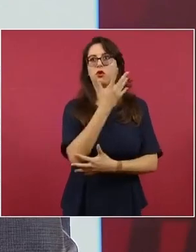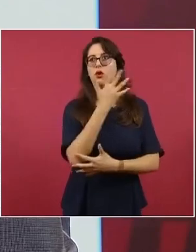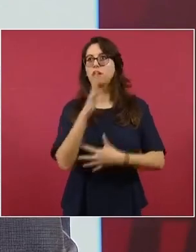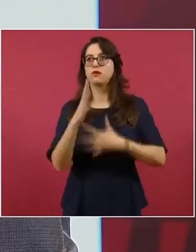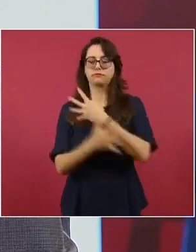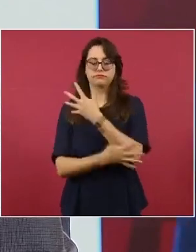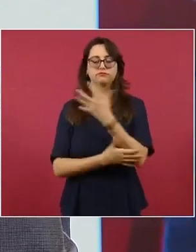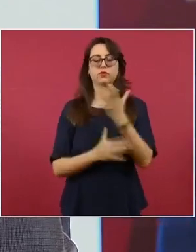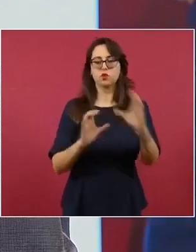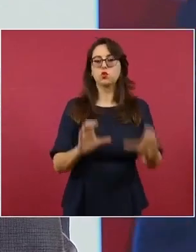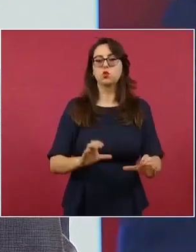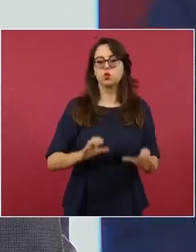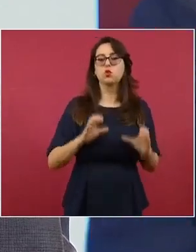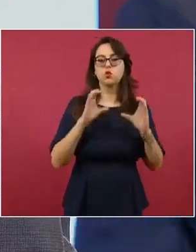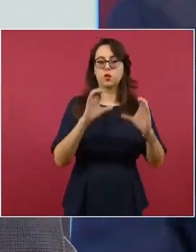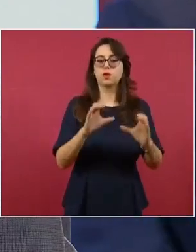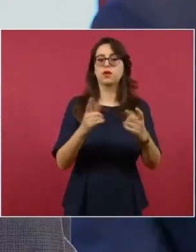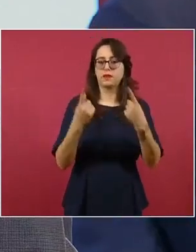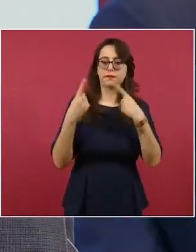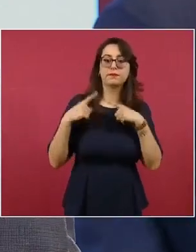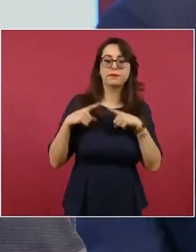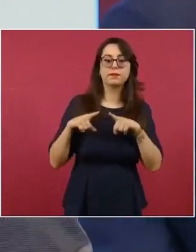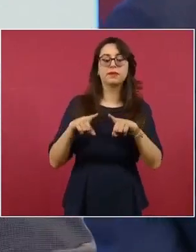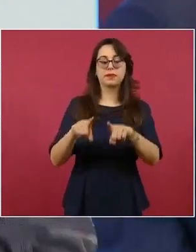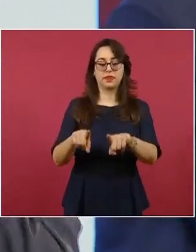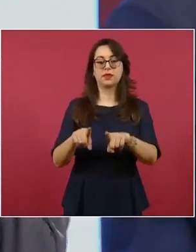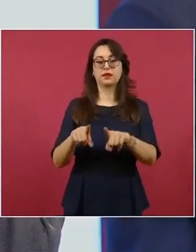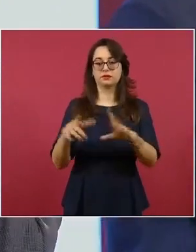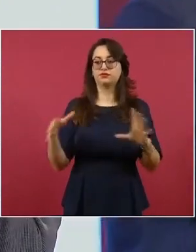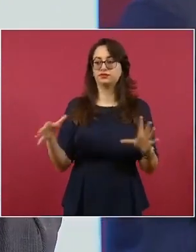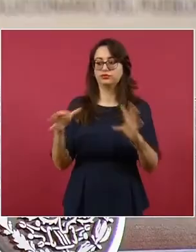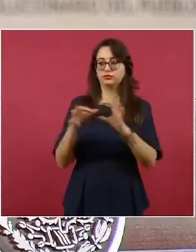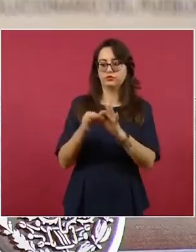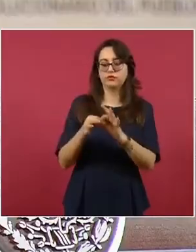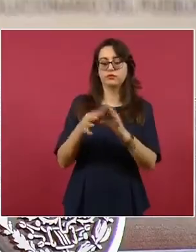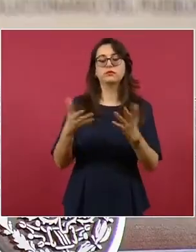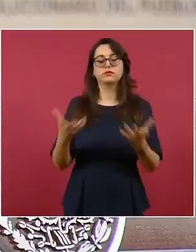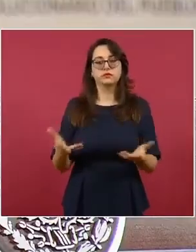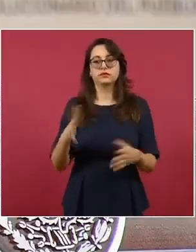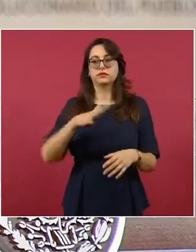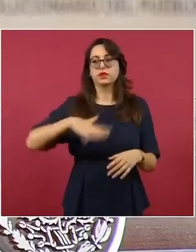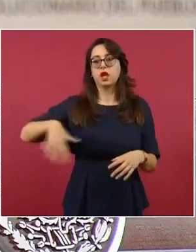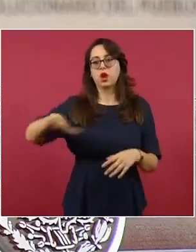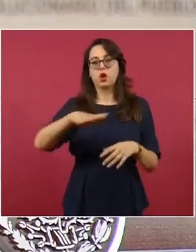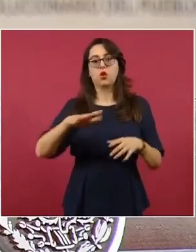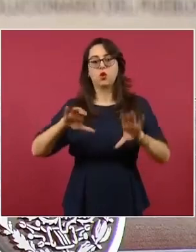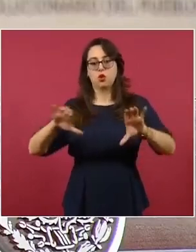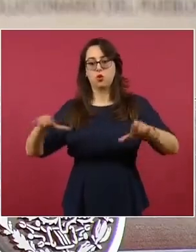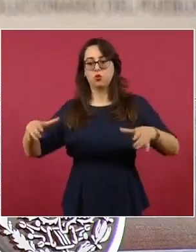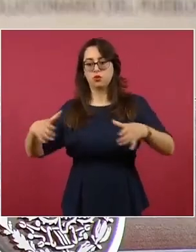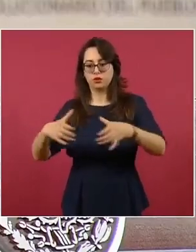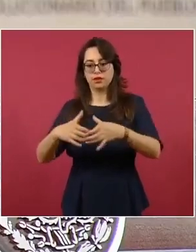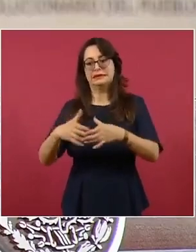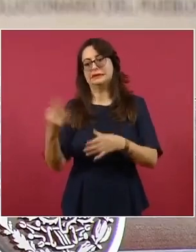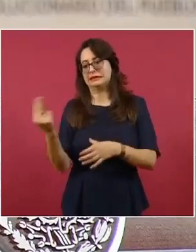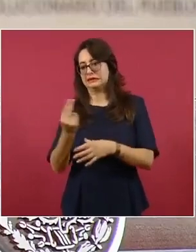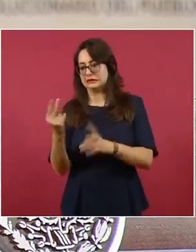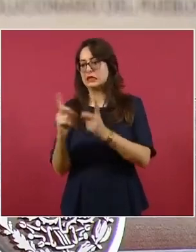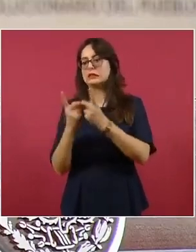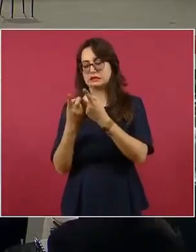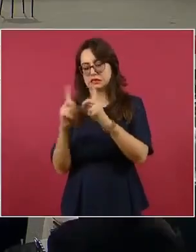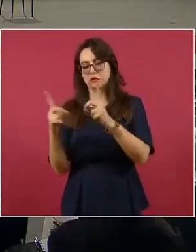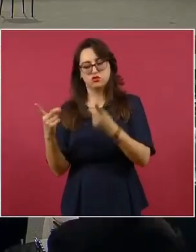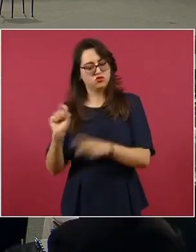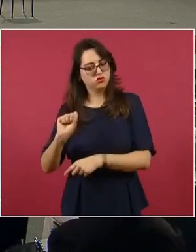una relación generosa y justa con las comunidades en el entorno. En cuanto a los avances en el